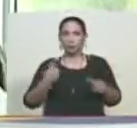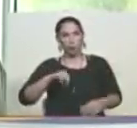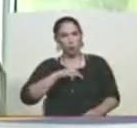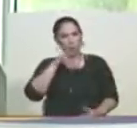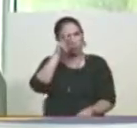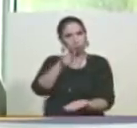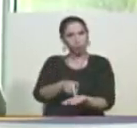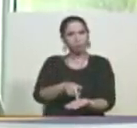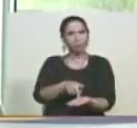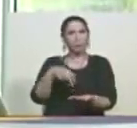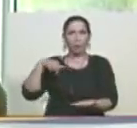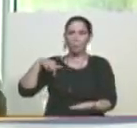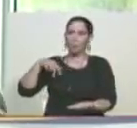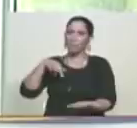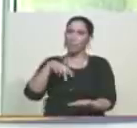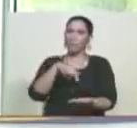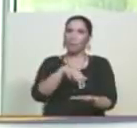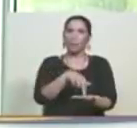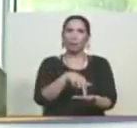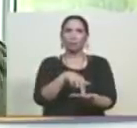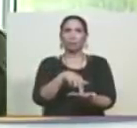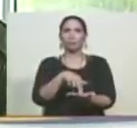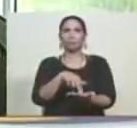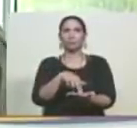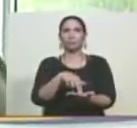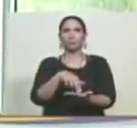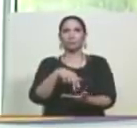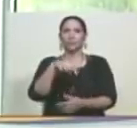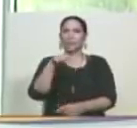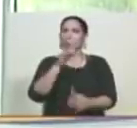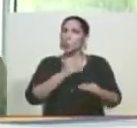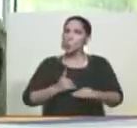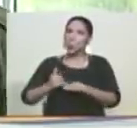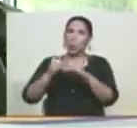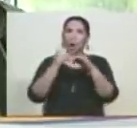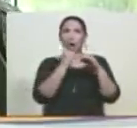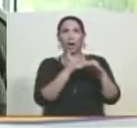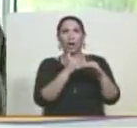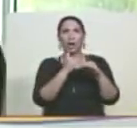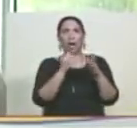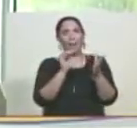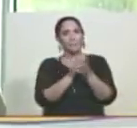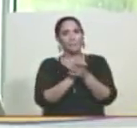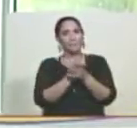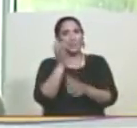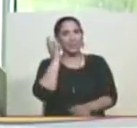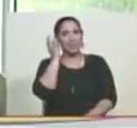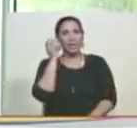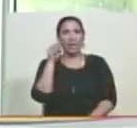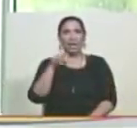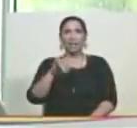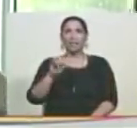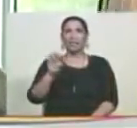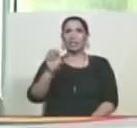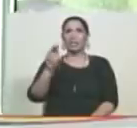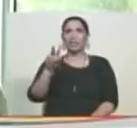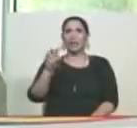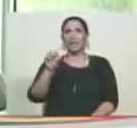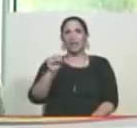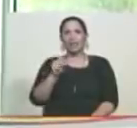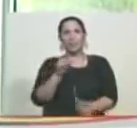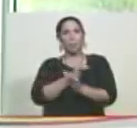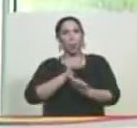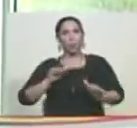vinimos. Y casos como el que presentó mi querida amiga Nieves, en Portuguesa tenemos otros